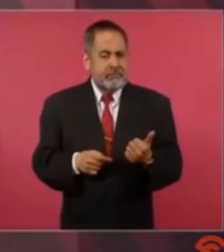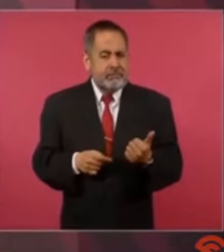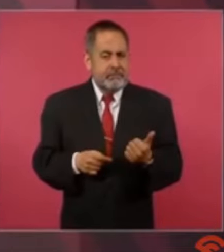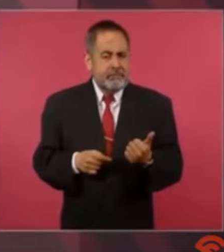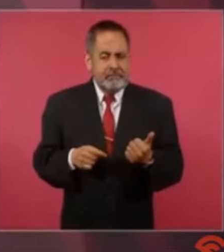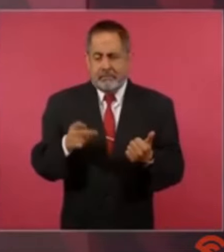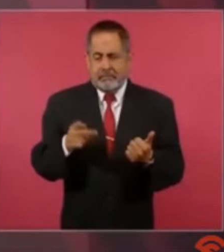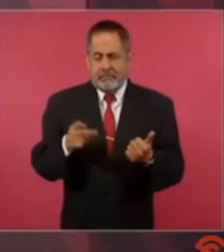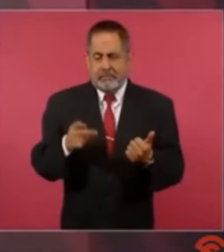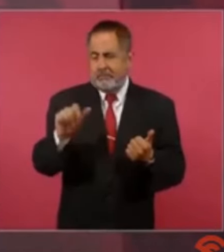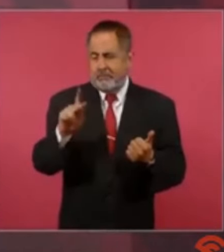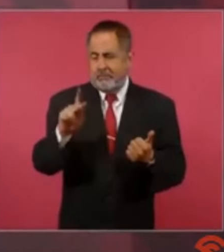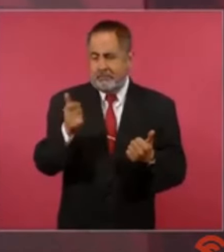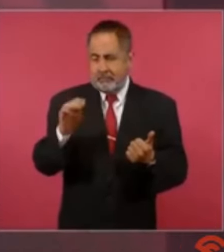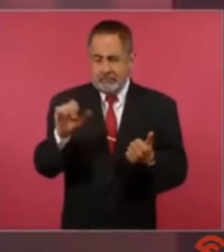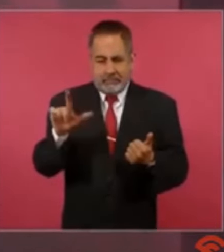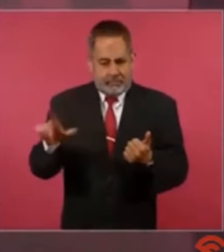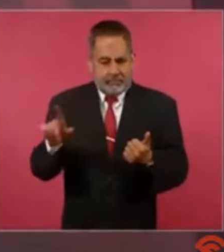Calakmul,